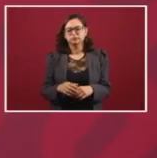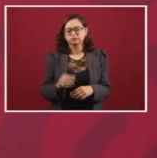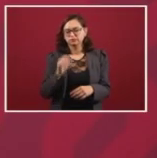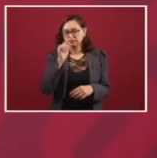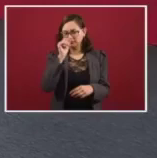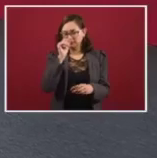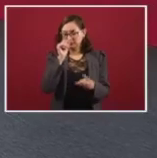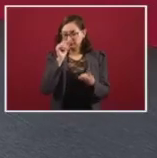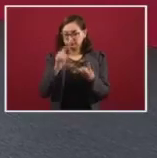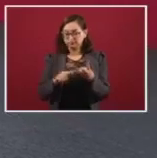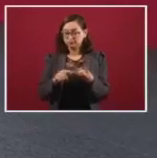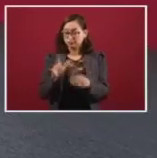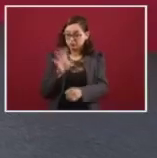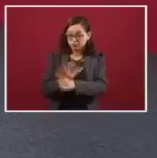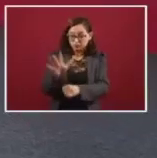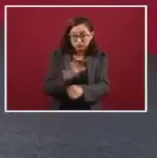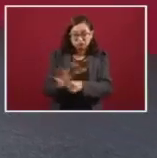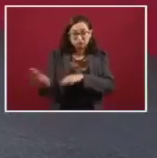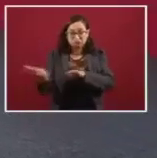Empleo.